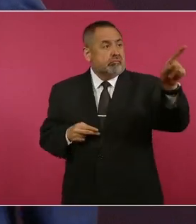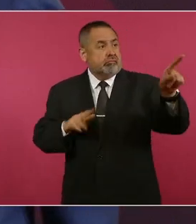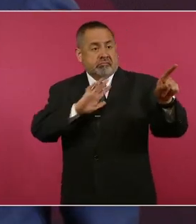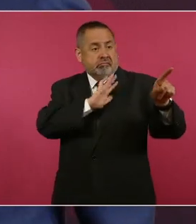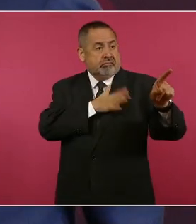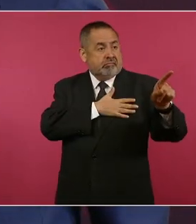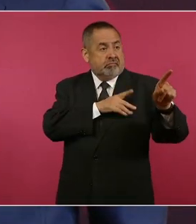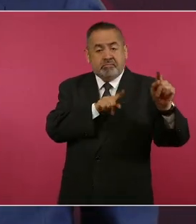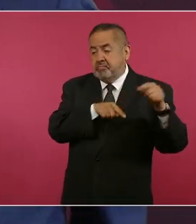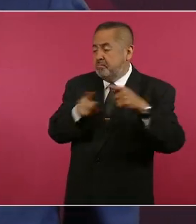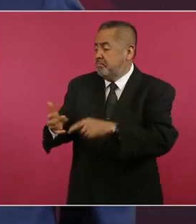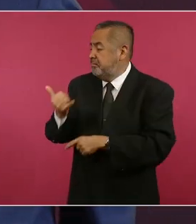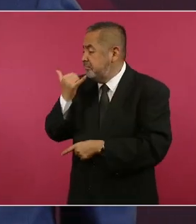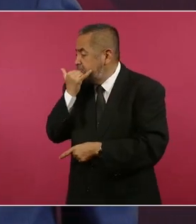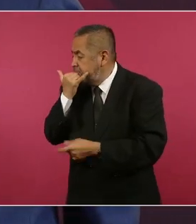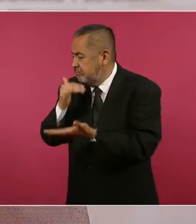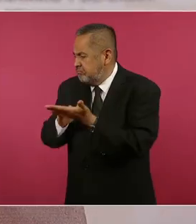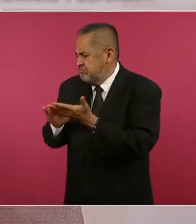disculpa